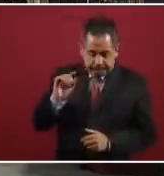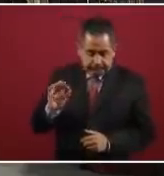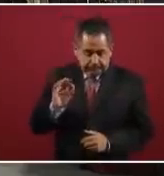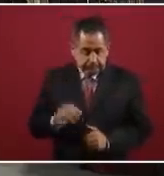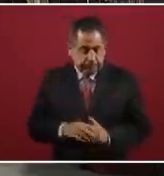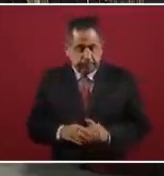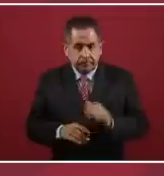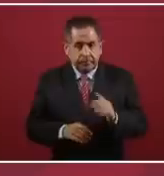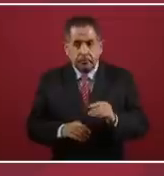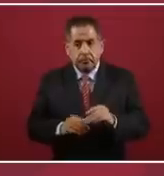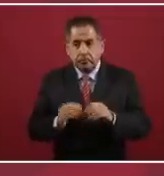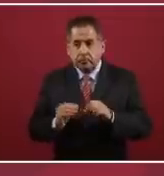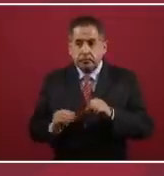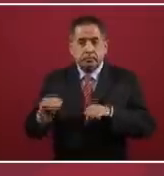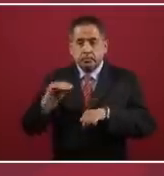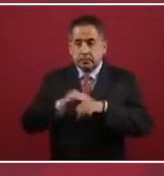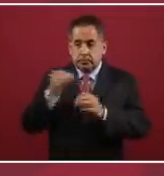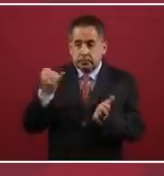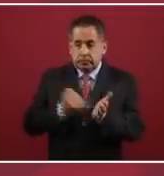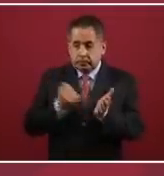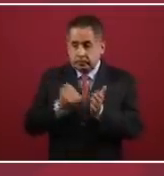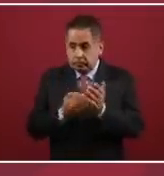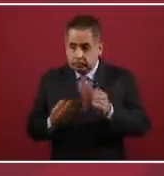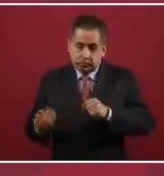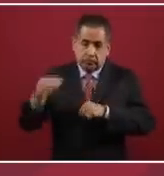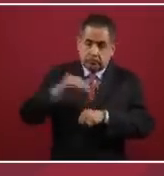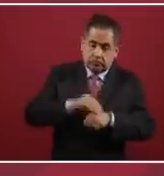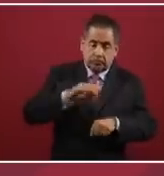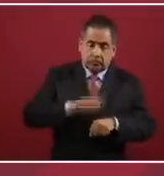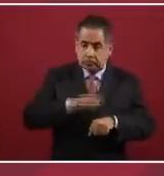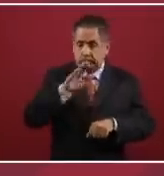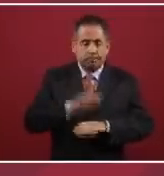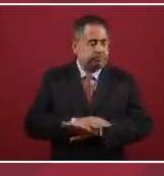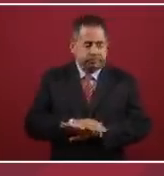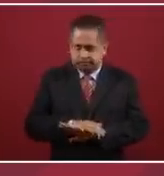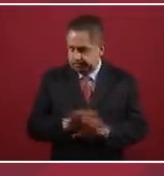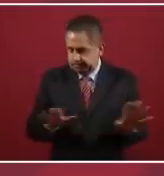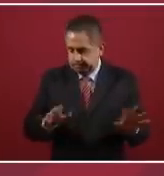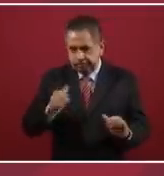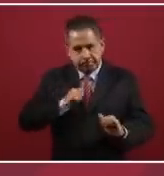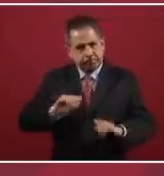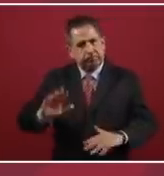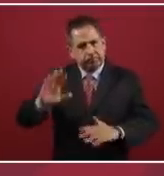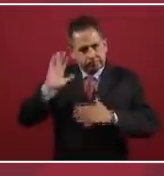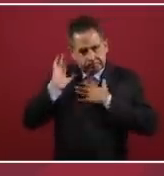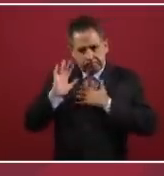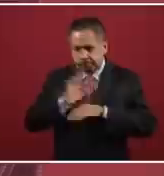no vamos a aumentar impuestos en términos reales, es el compromiso.